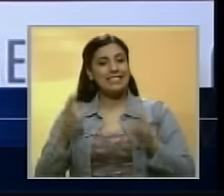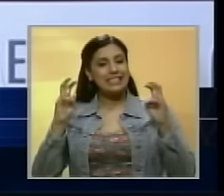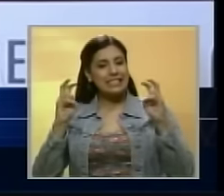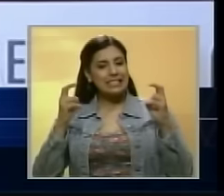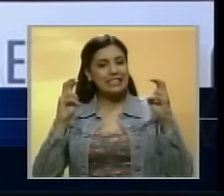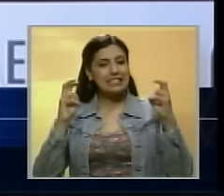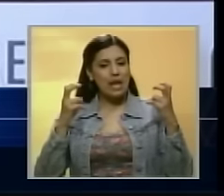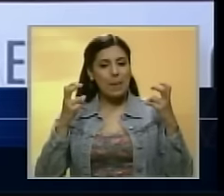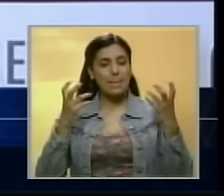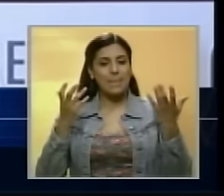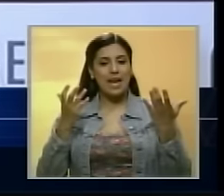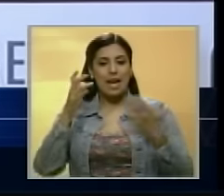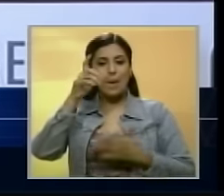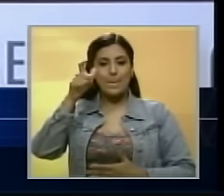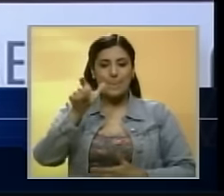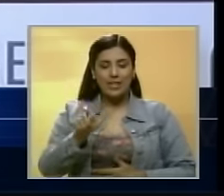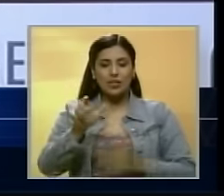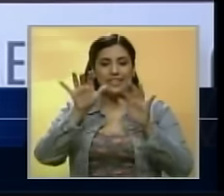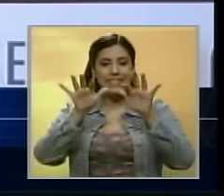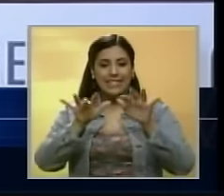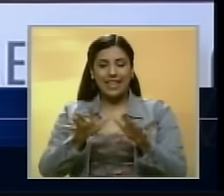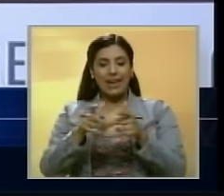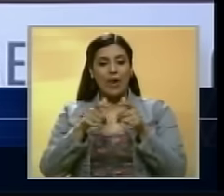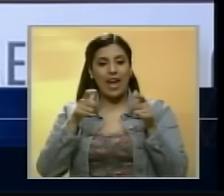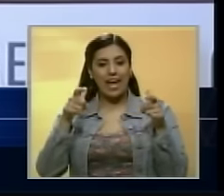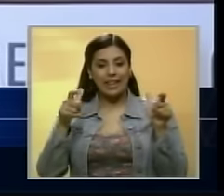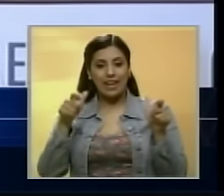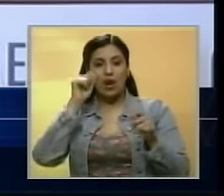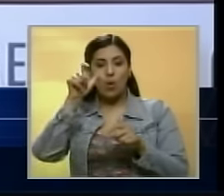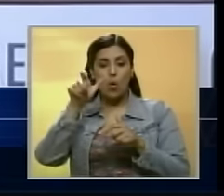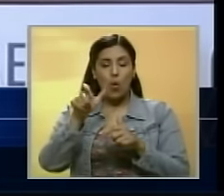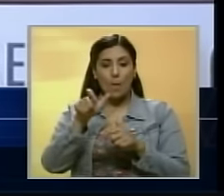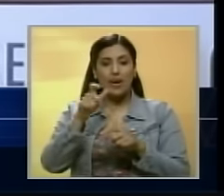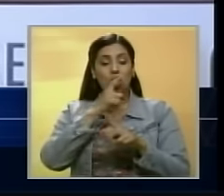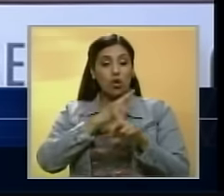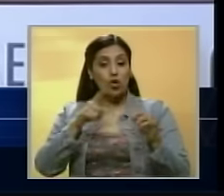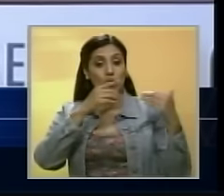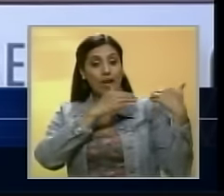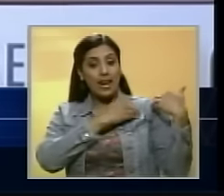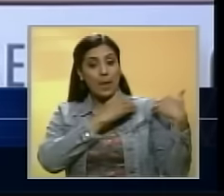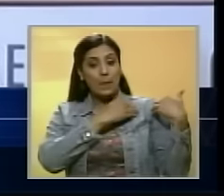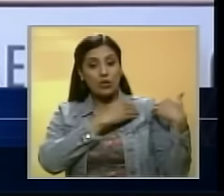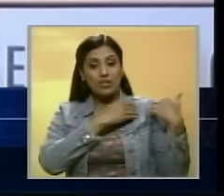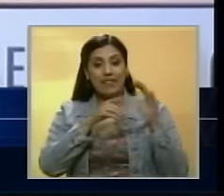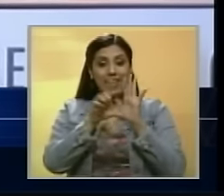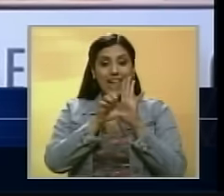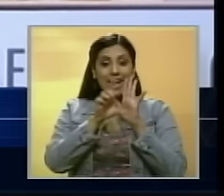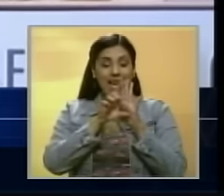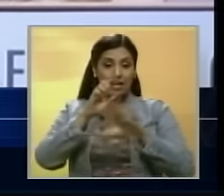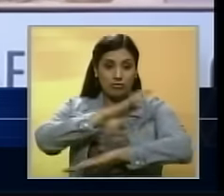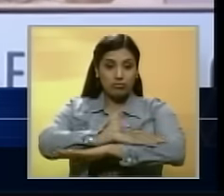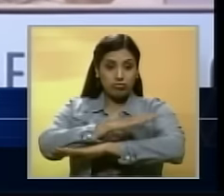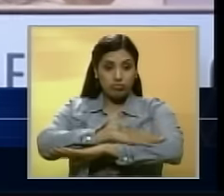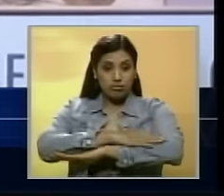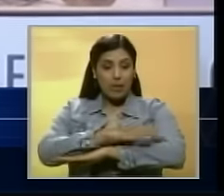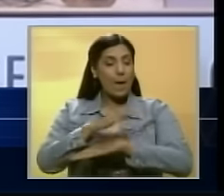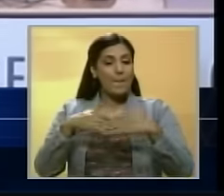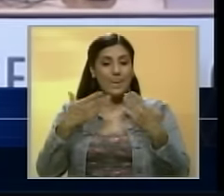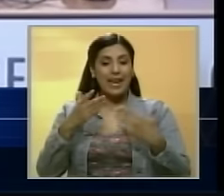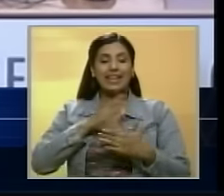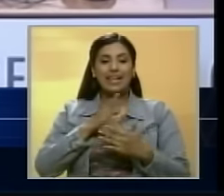de el ciudadano secretario general al y el encauzamiento la legalidad de su actuación